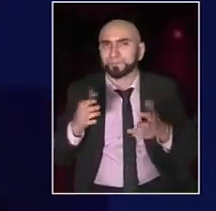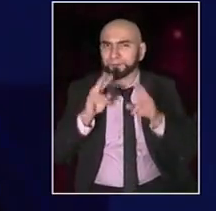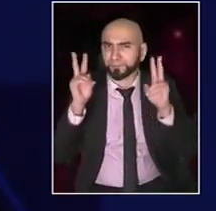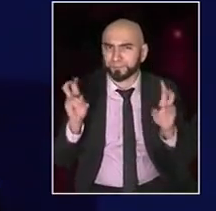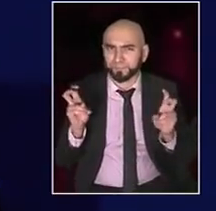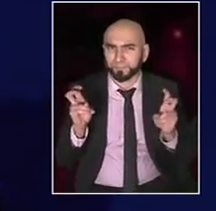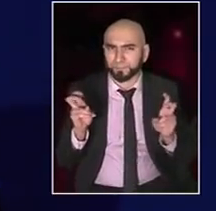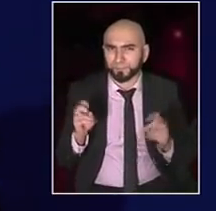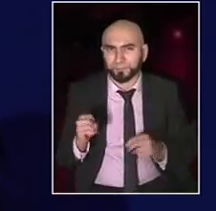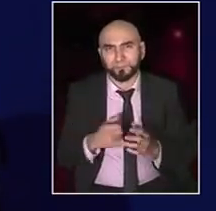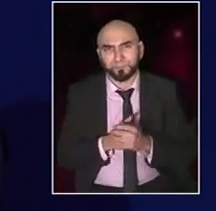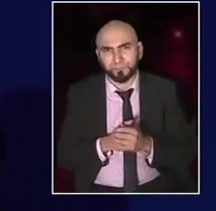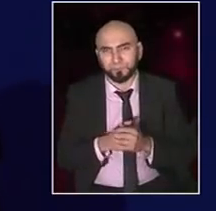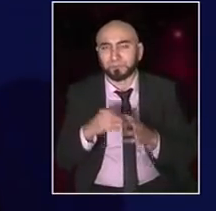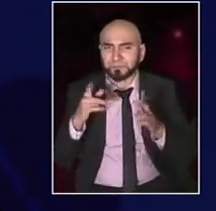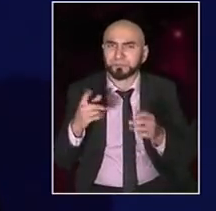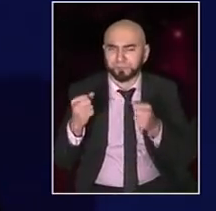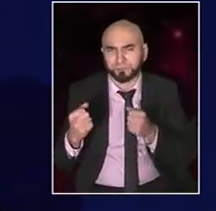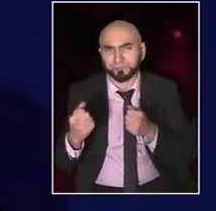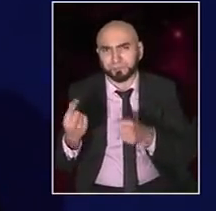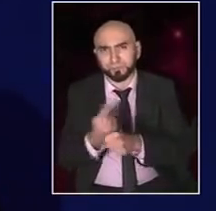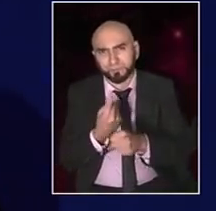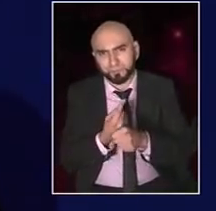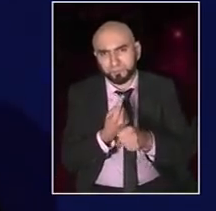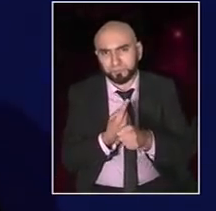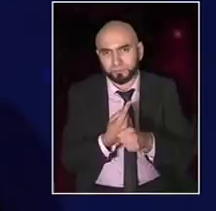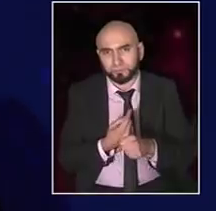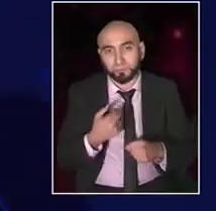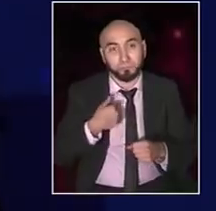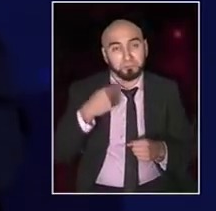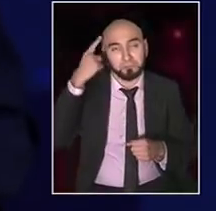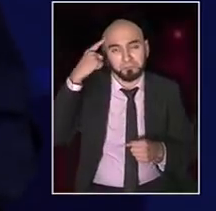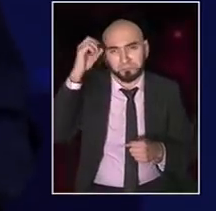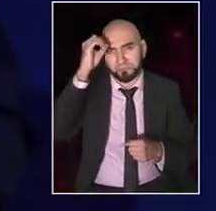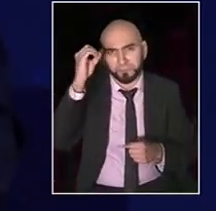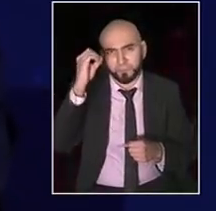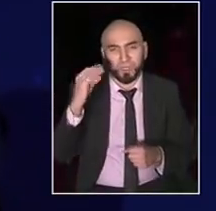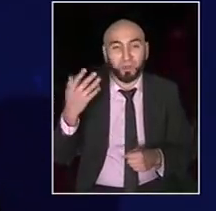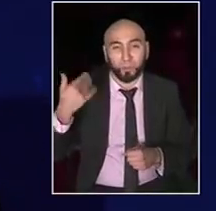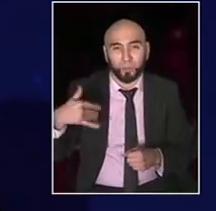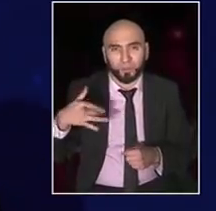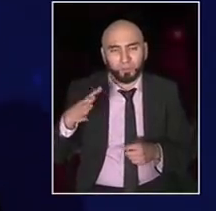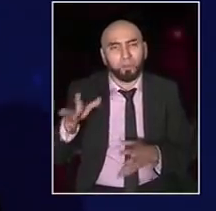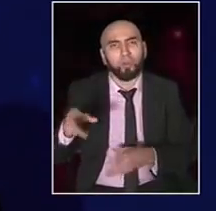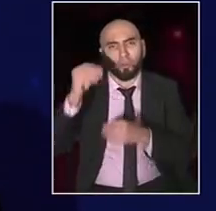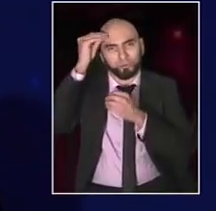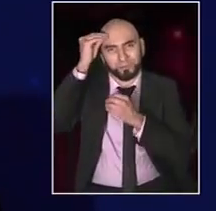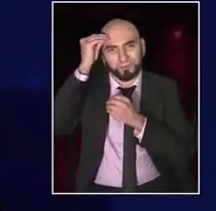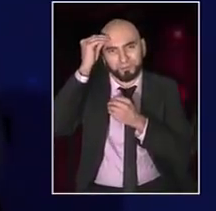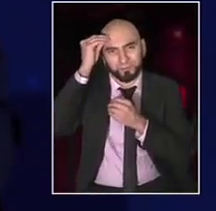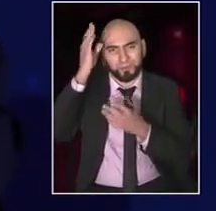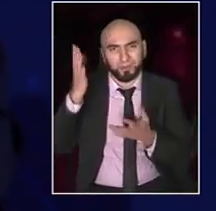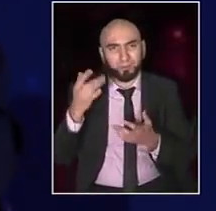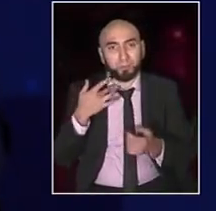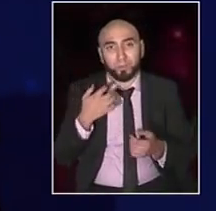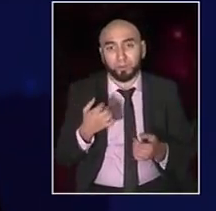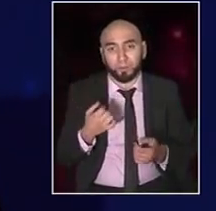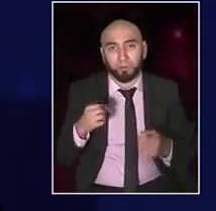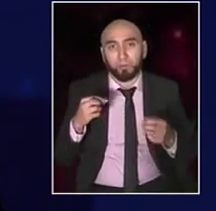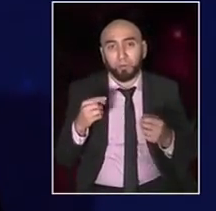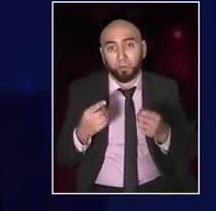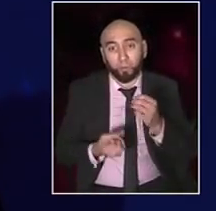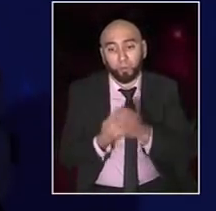tema, evidentemente, a discutir, pero a mí me parece que lo relevante es tomar conciencia de eso. Porque estamos entrando, además, no solamente en esta